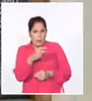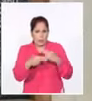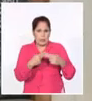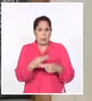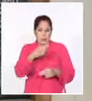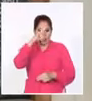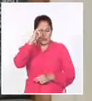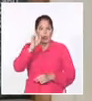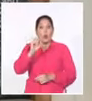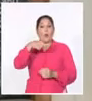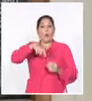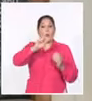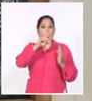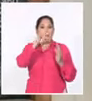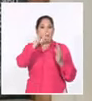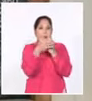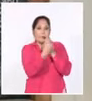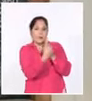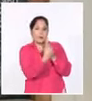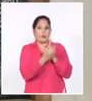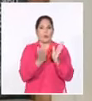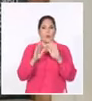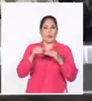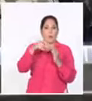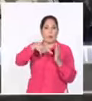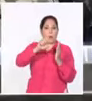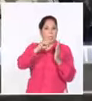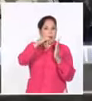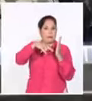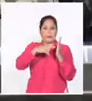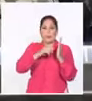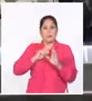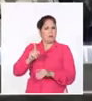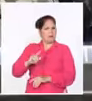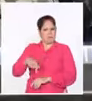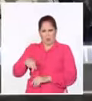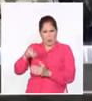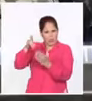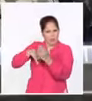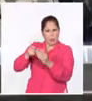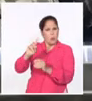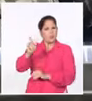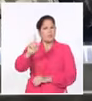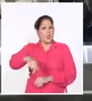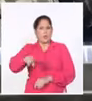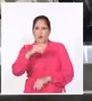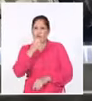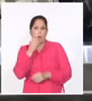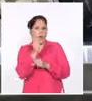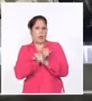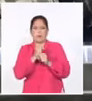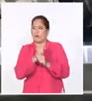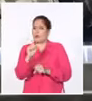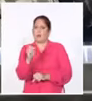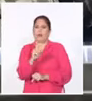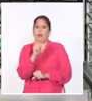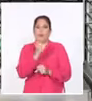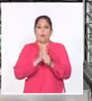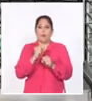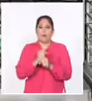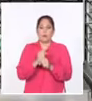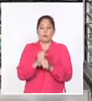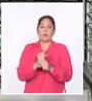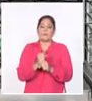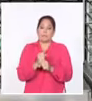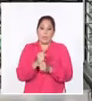o el QR estaba escondido o no estaba, o la administración decía que este servicio no estaba habilitado, desconocida del servicio, aunque